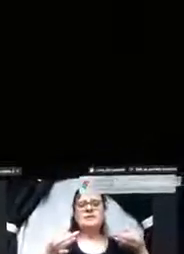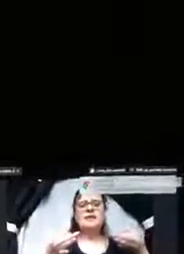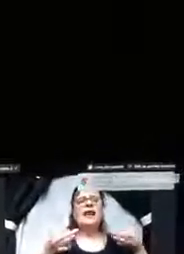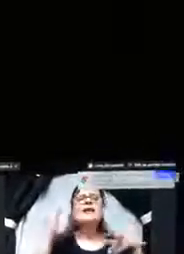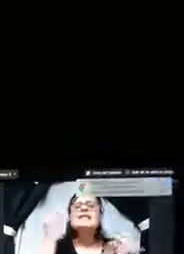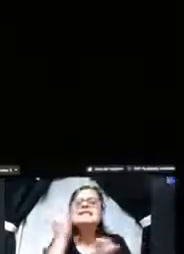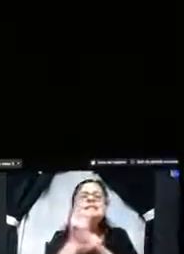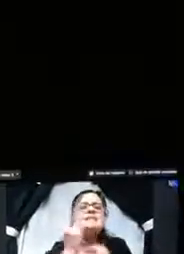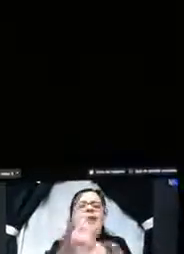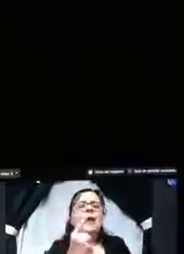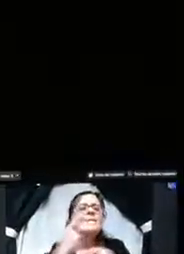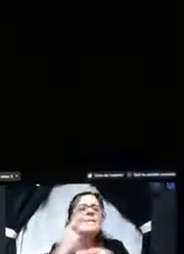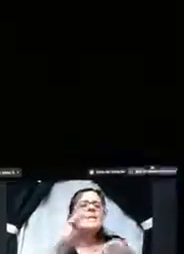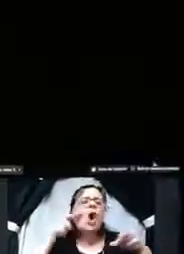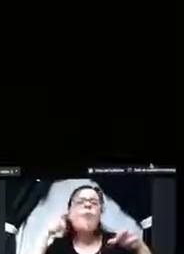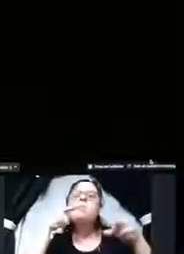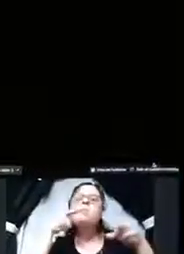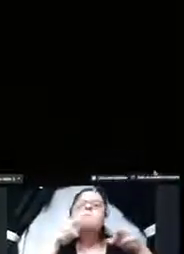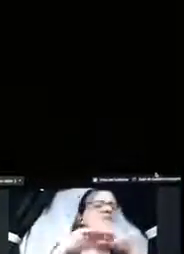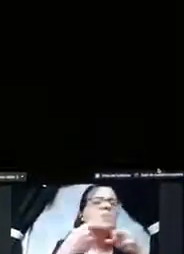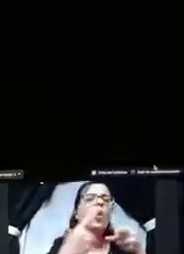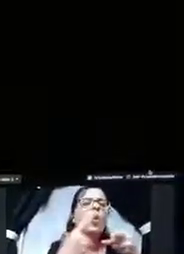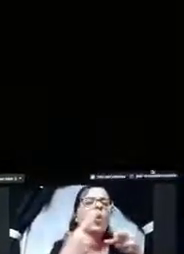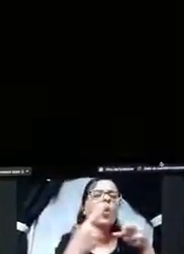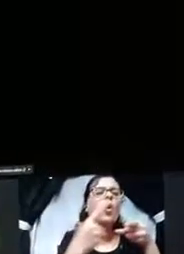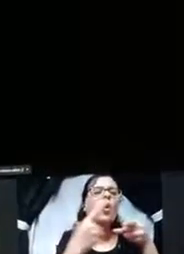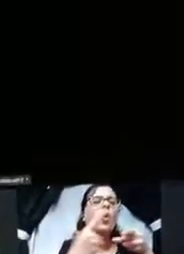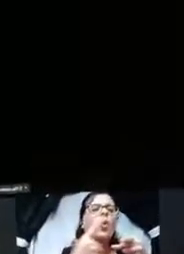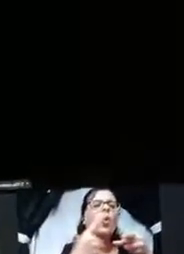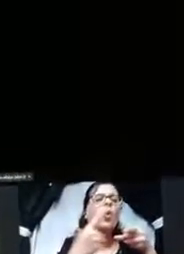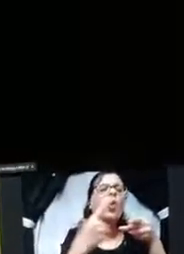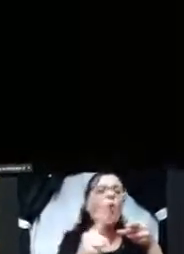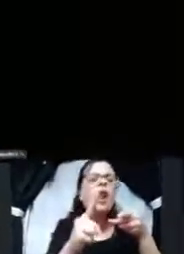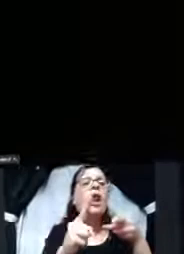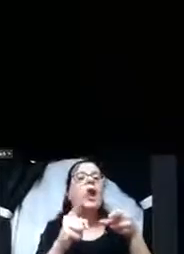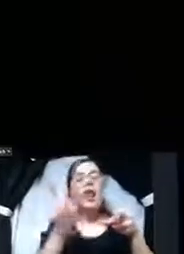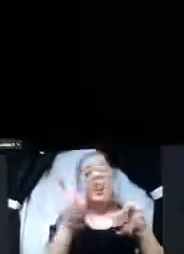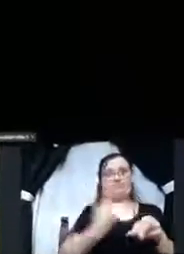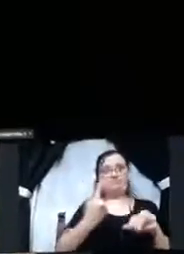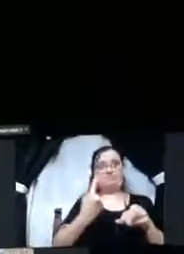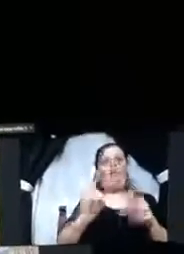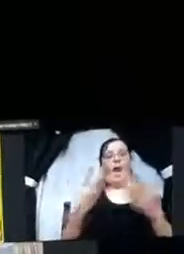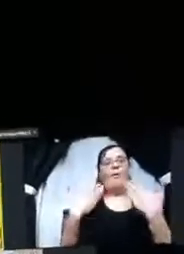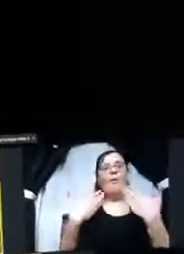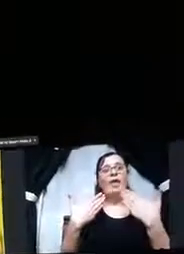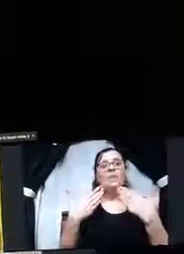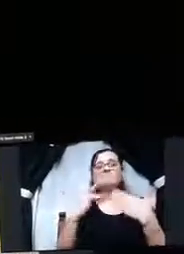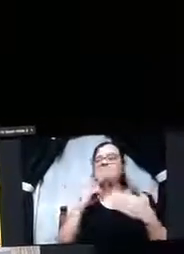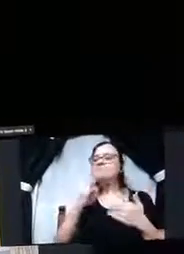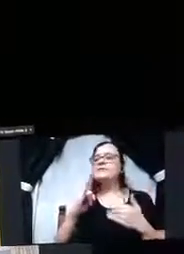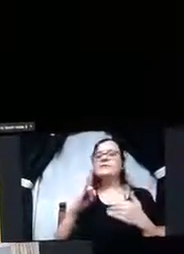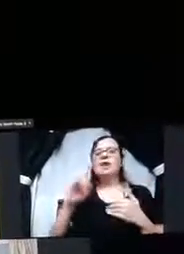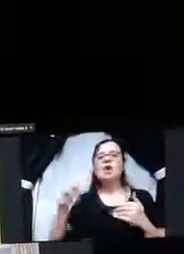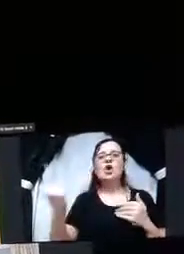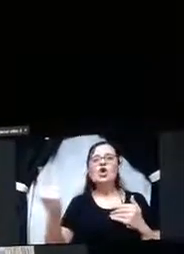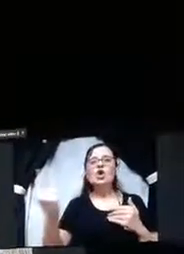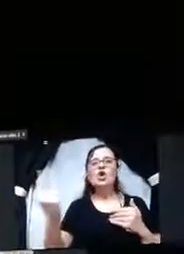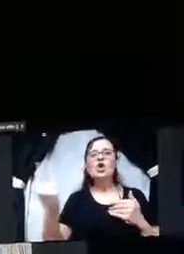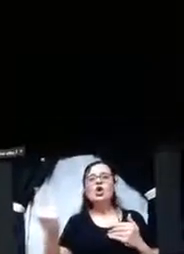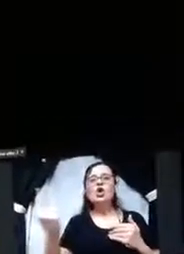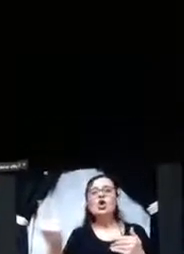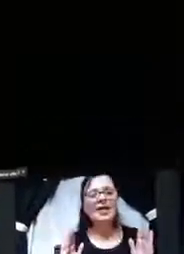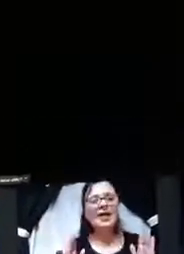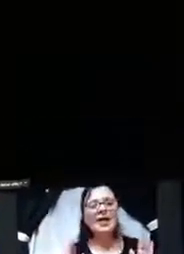creo que desde la educación y desde las posibilidades terapéuticas y clínicas, tenemos